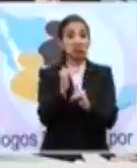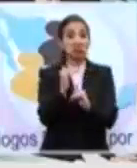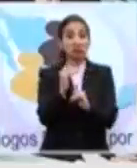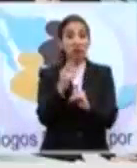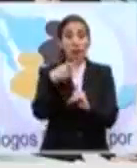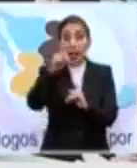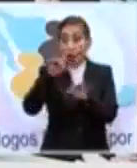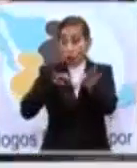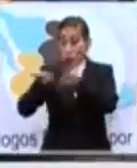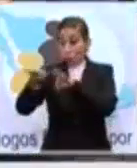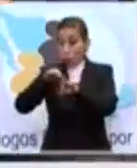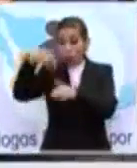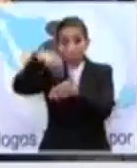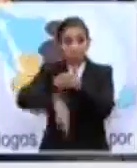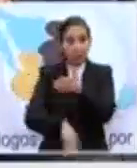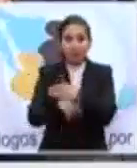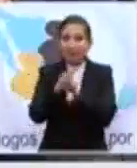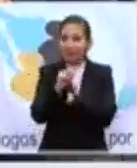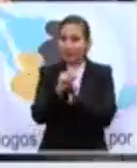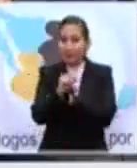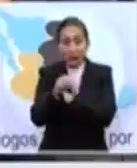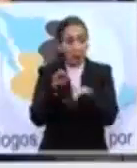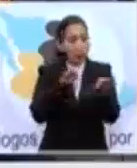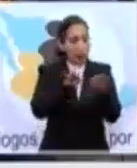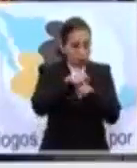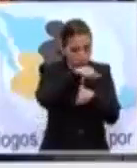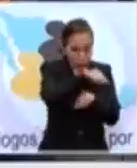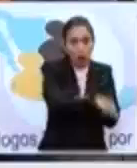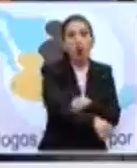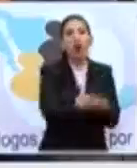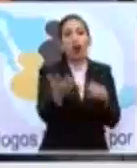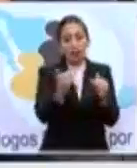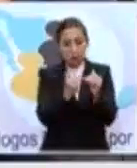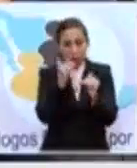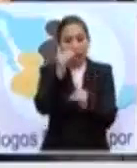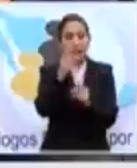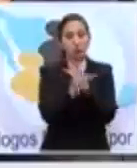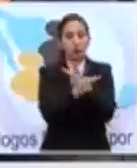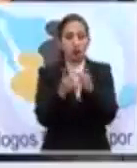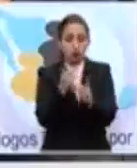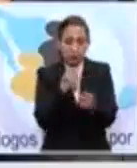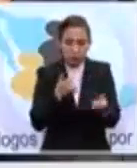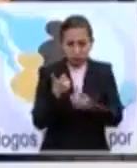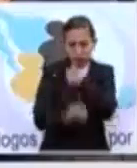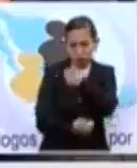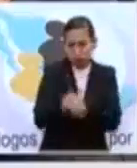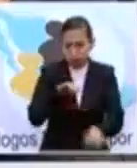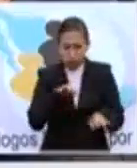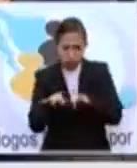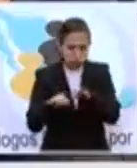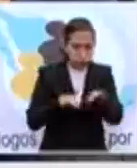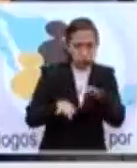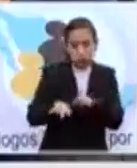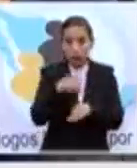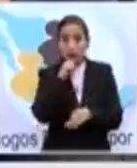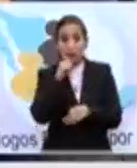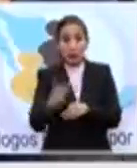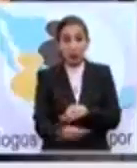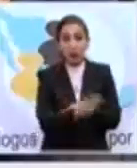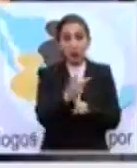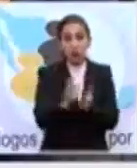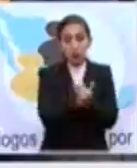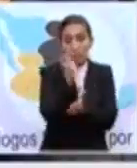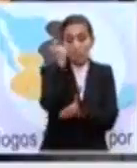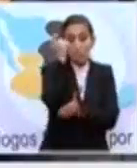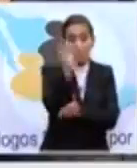caído, senador. Al contrario, los trabajadores han incrementado la productividad y, como veremos también en la pregunta del salario